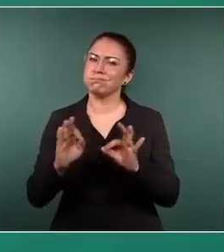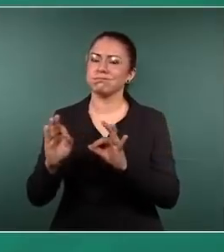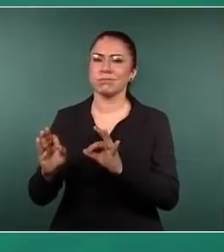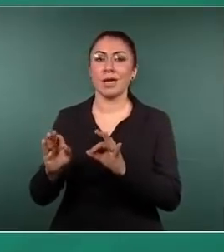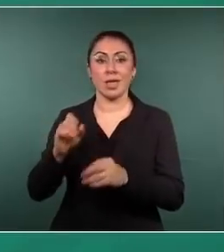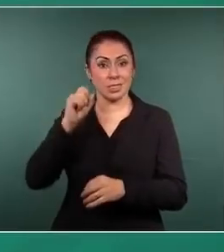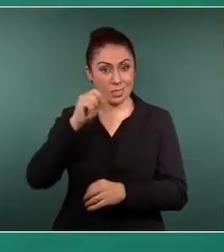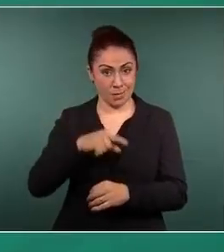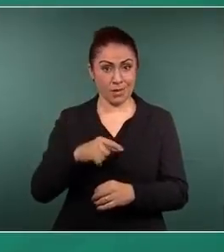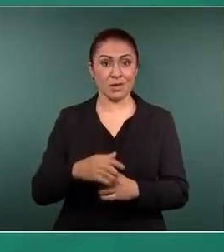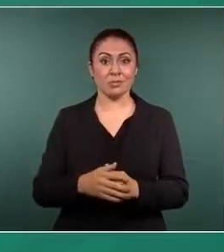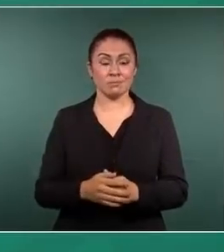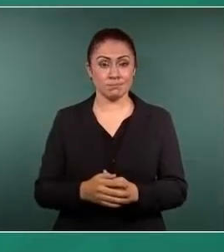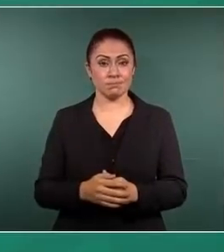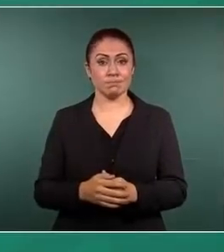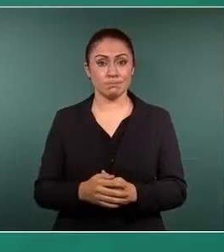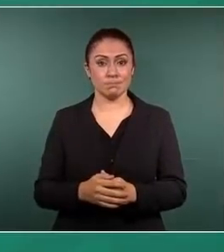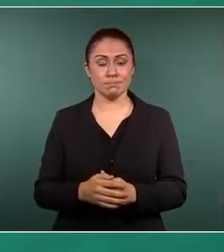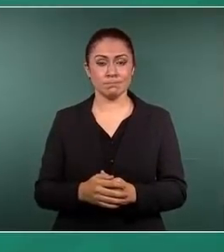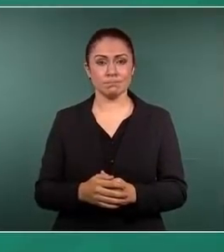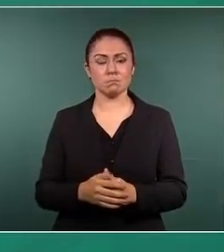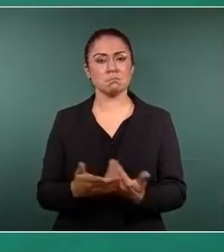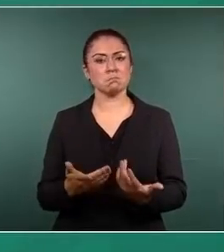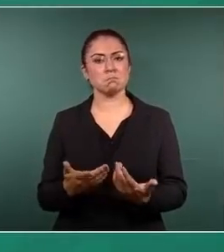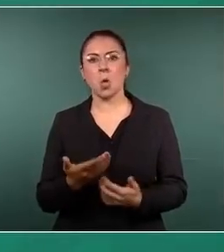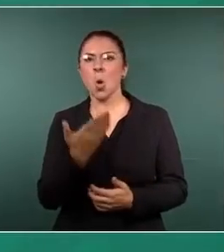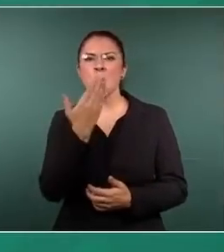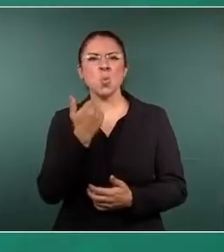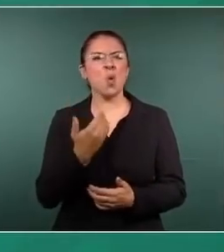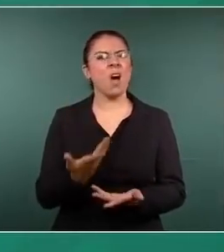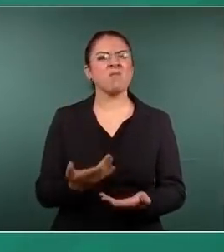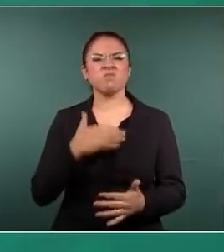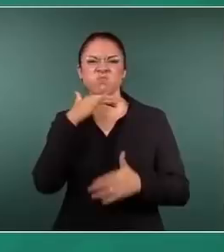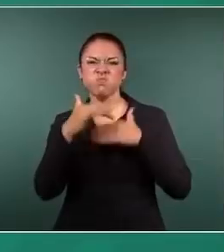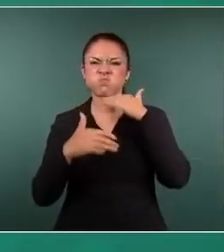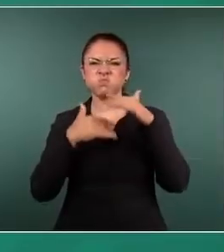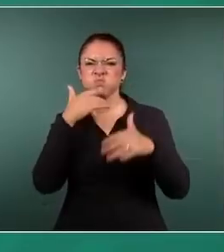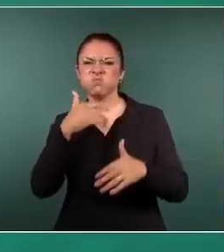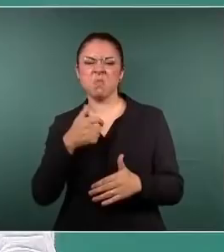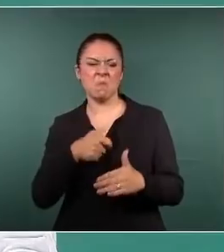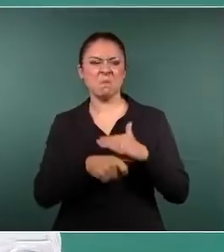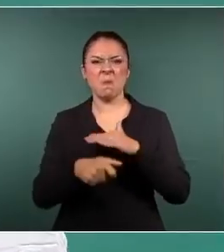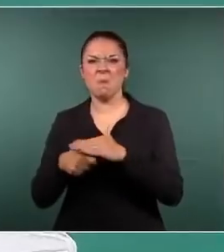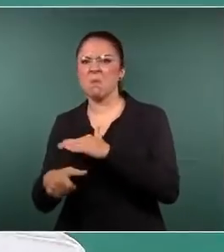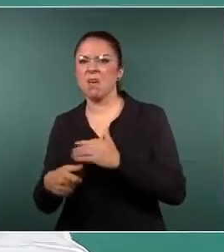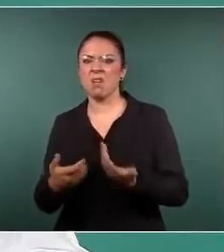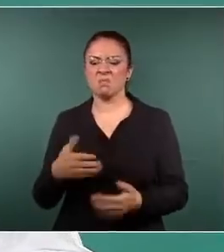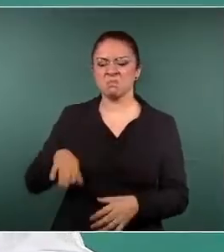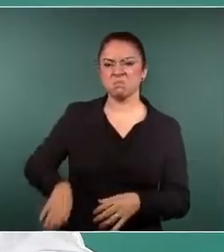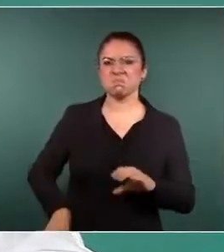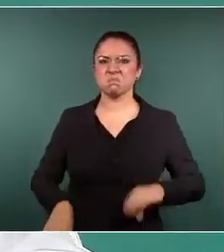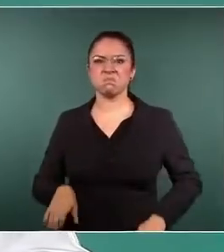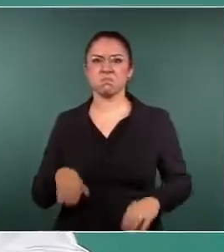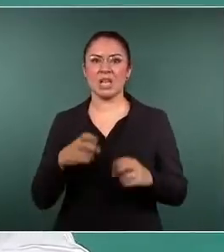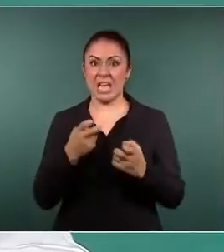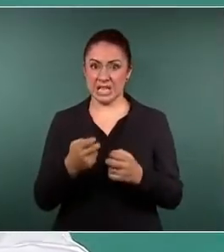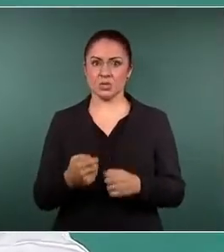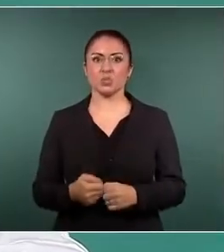y también cuando no hay corrupción y no hay impunidad